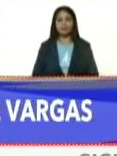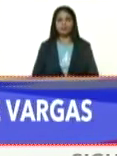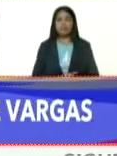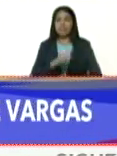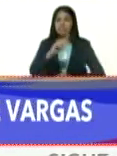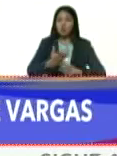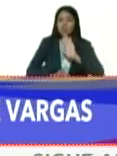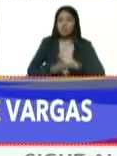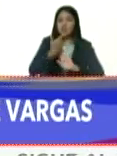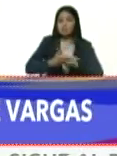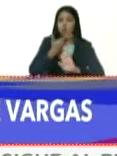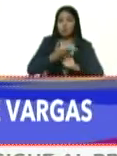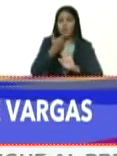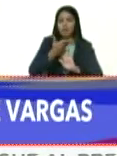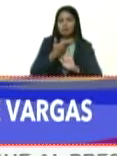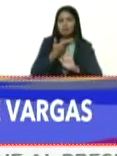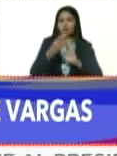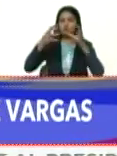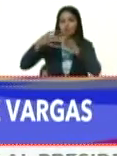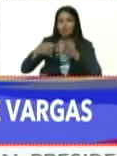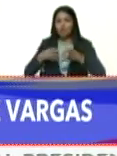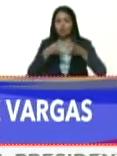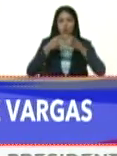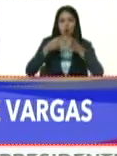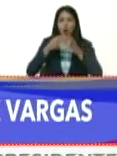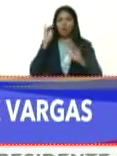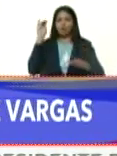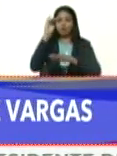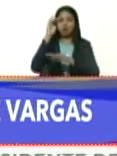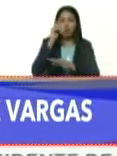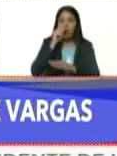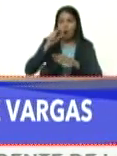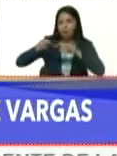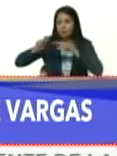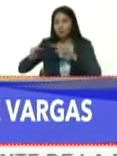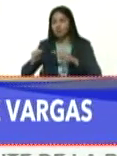Importante que las generaciones presentes y futuras sigamos